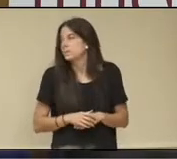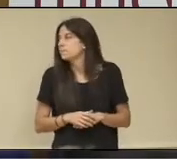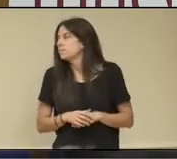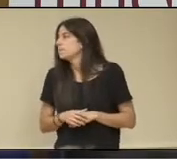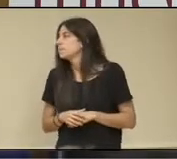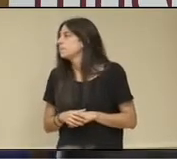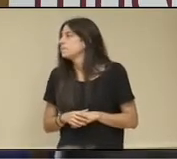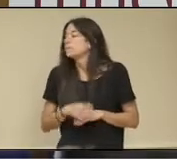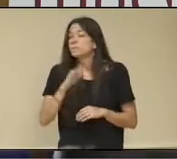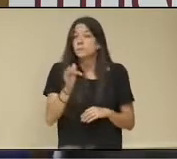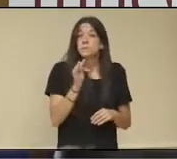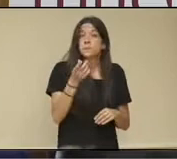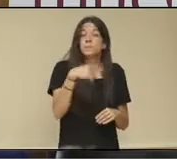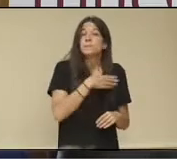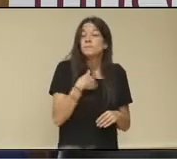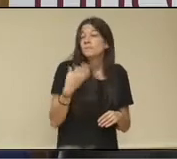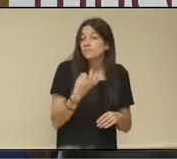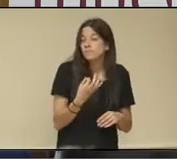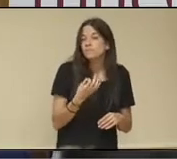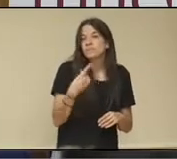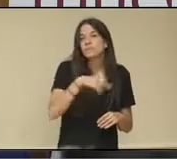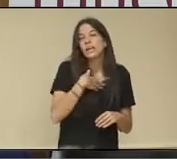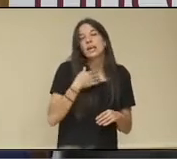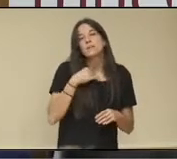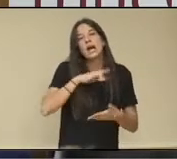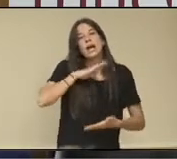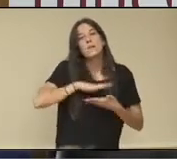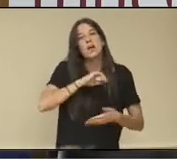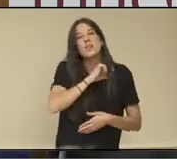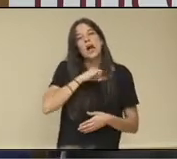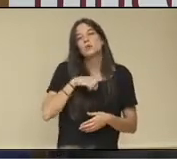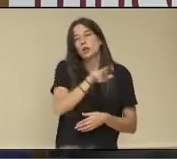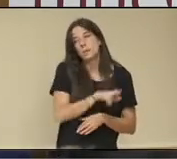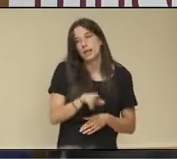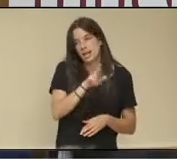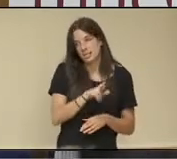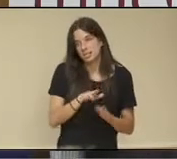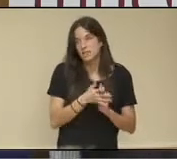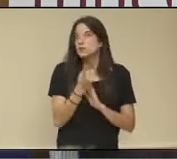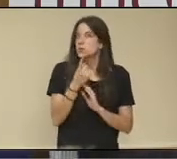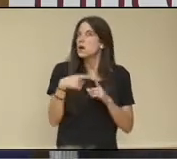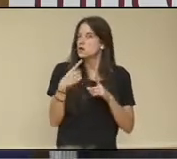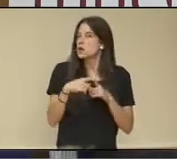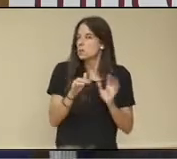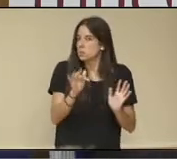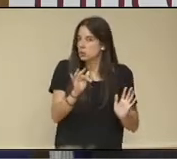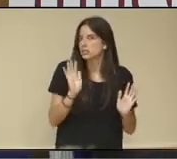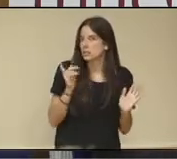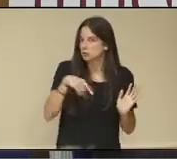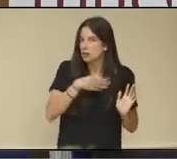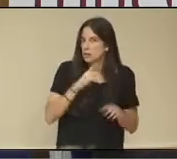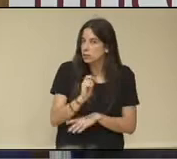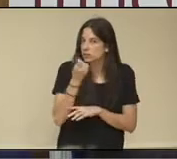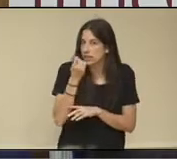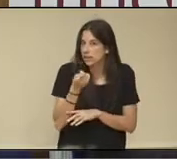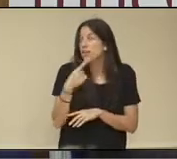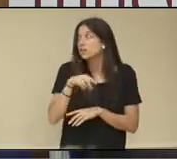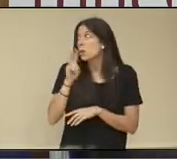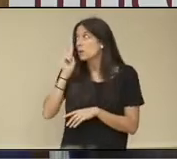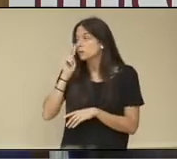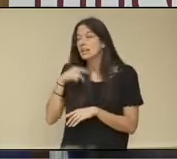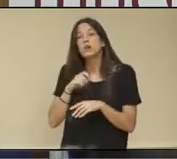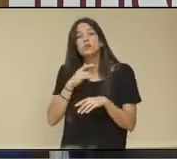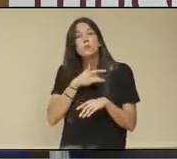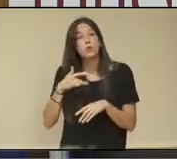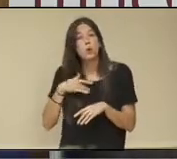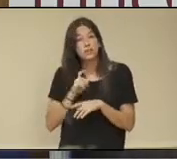Además, pretendíamos que tuviera la capacidad de autorreplicarse, esa era una de sus gracias. Y comprobamos en los pulmones de los ratones a